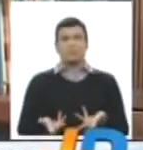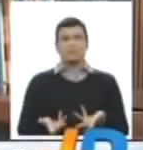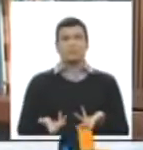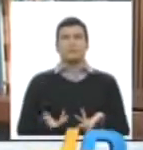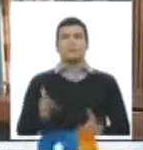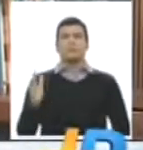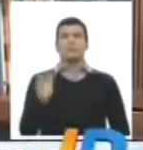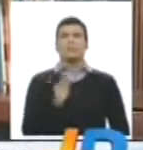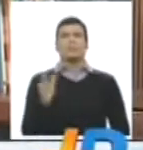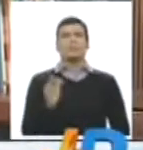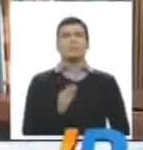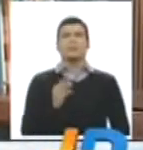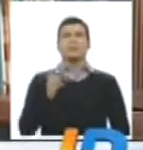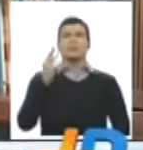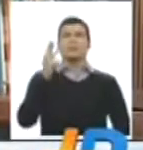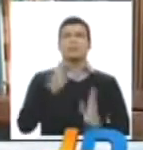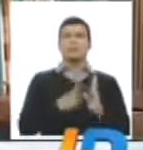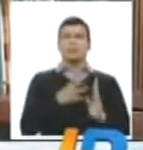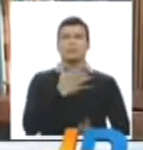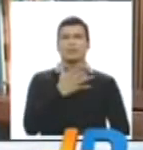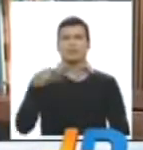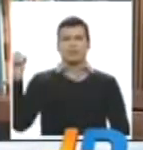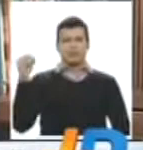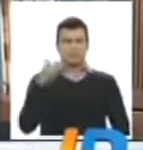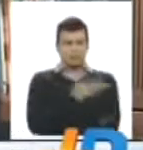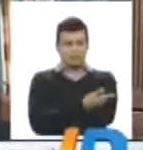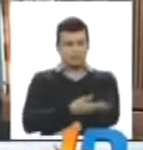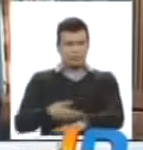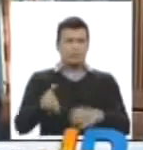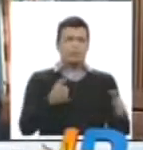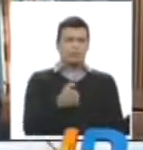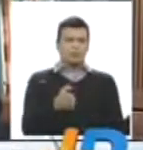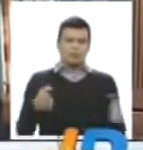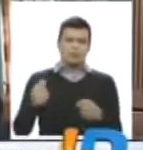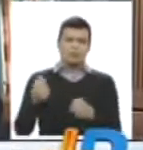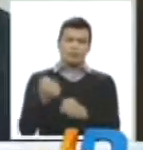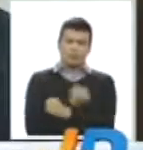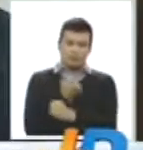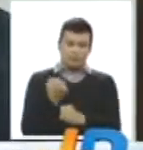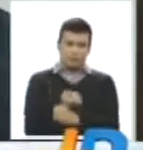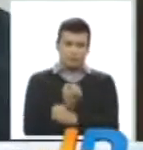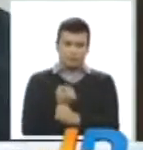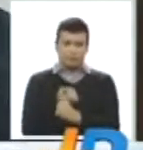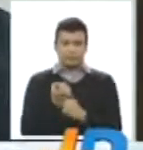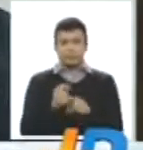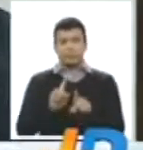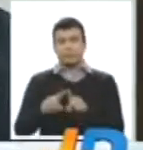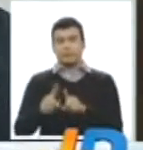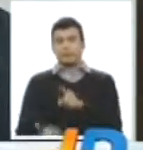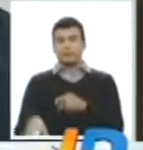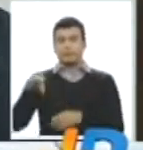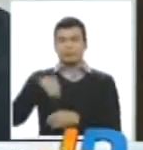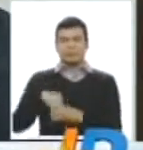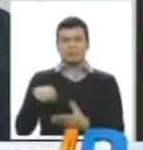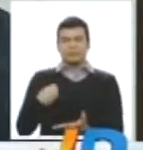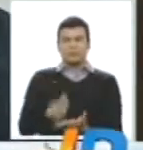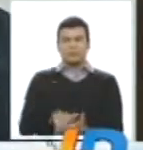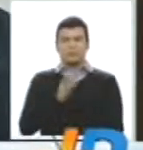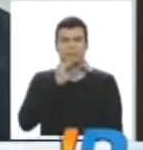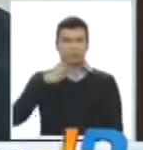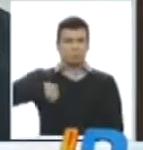de 3.500 millones en procesos laborales que nos tocaba sacar de nuestro bolsillo.